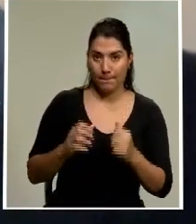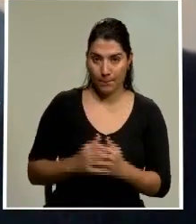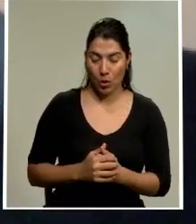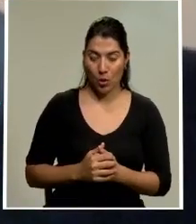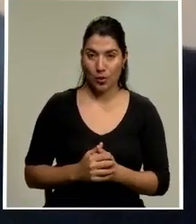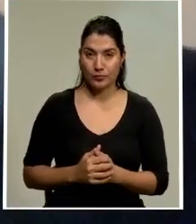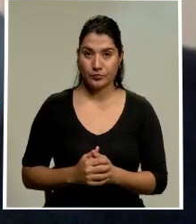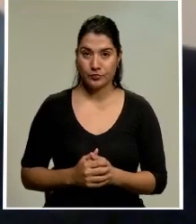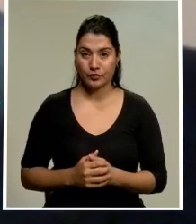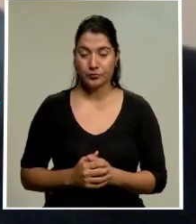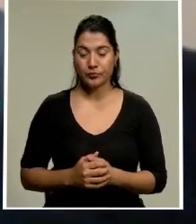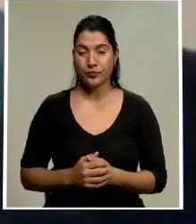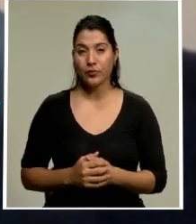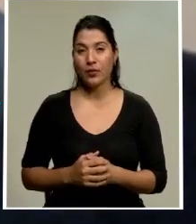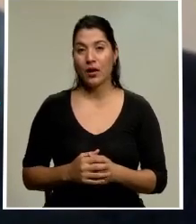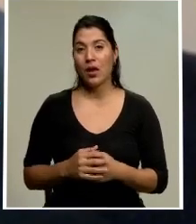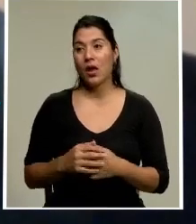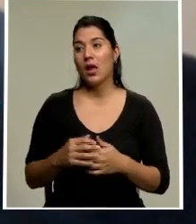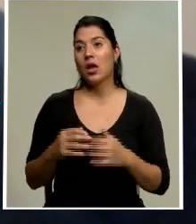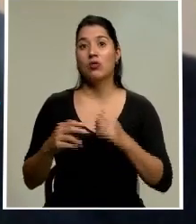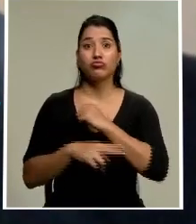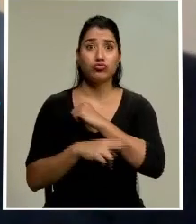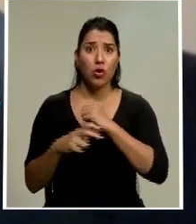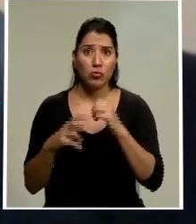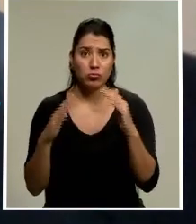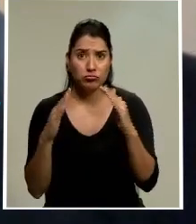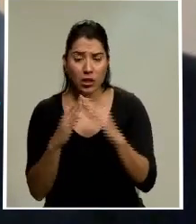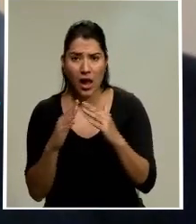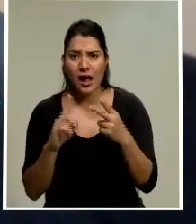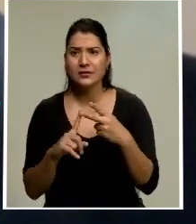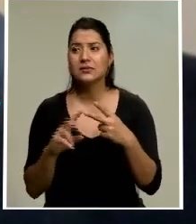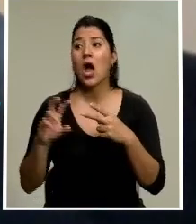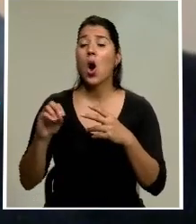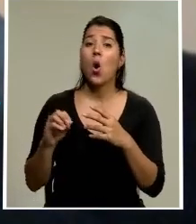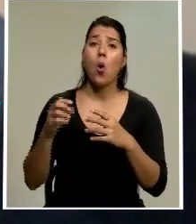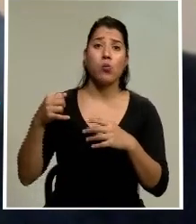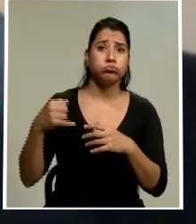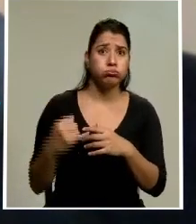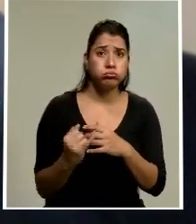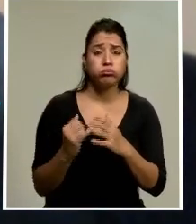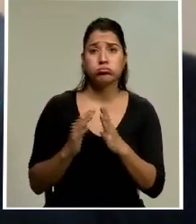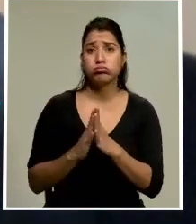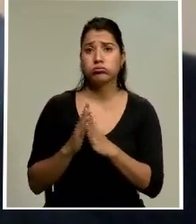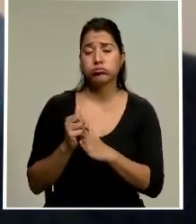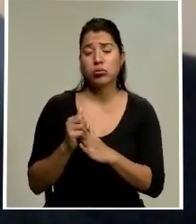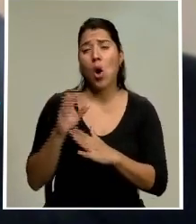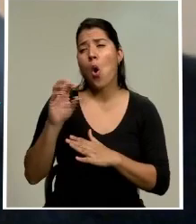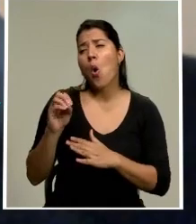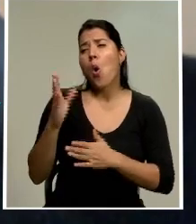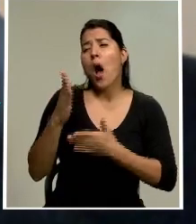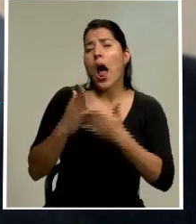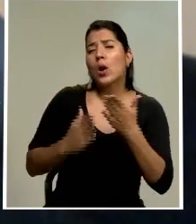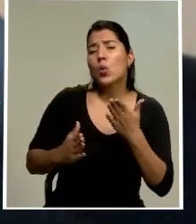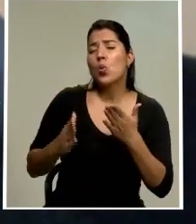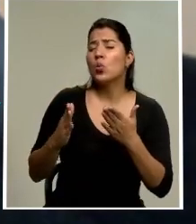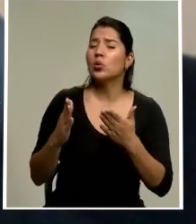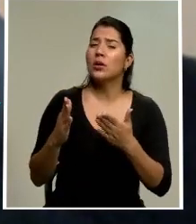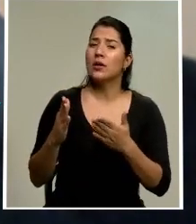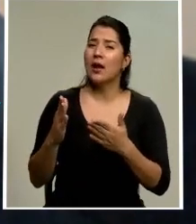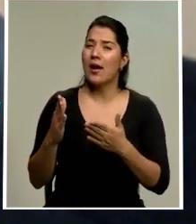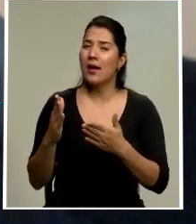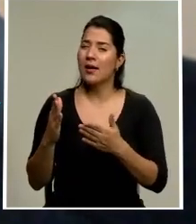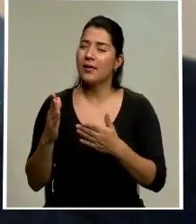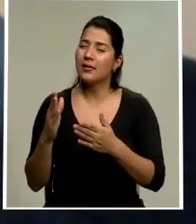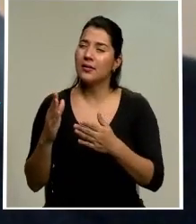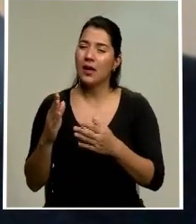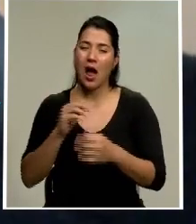delitos contra la propiedad, los delitos sexuales y alguna delincuencia especial que quisiera mencionar, que más